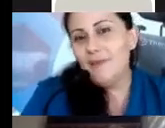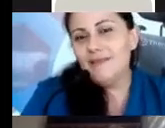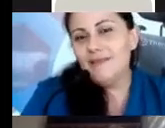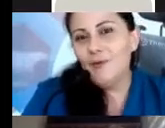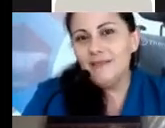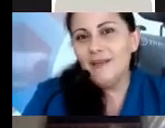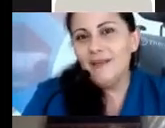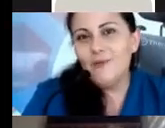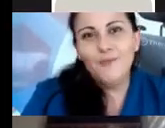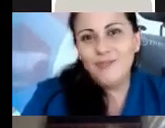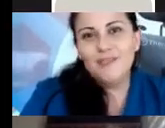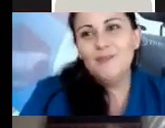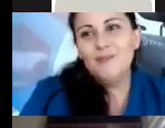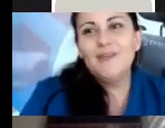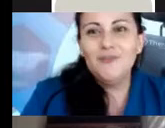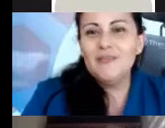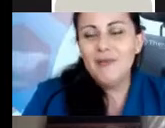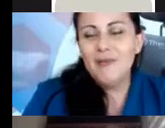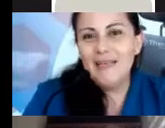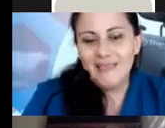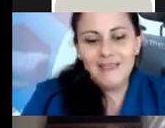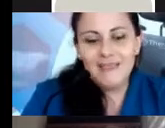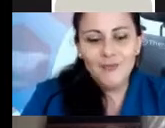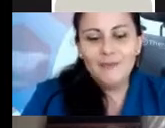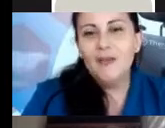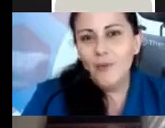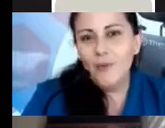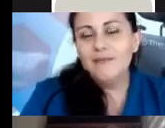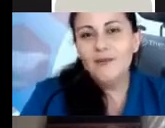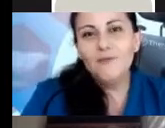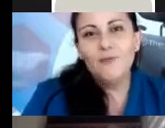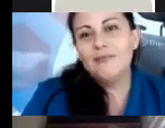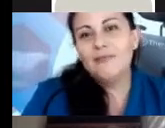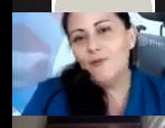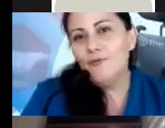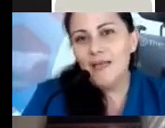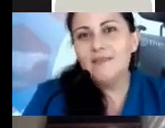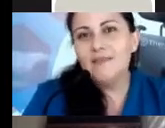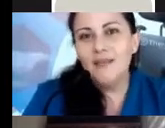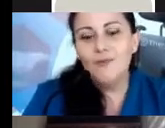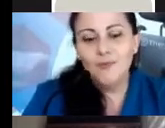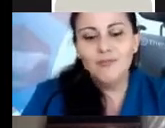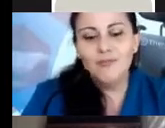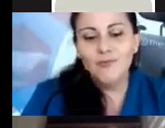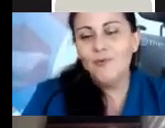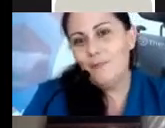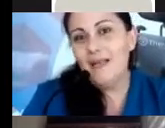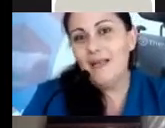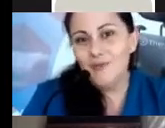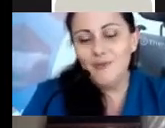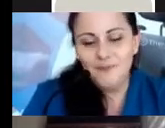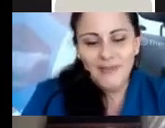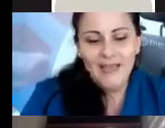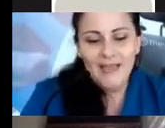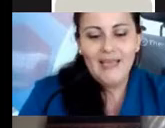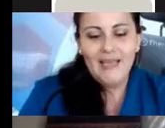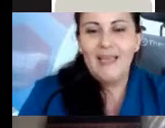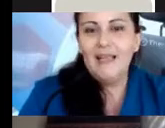no solamente cuenta con muchísimos años de experiencia, sino también cuenta con nuestra confianza y con nuestro